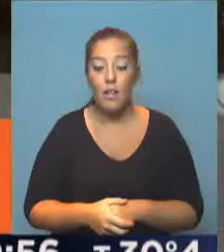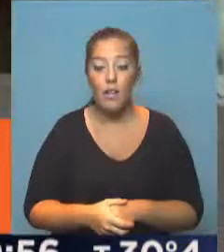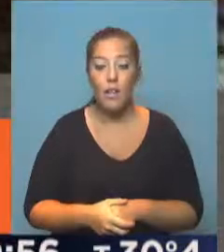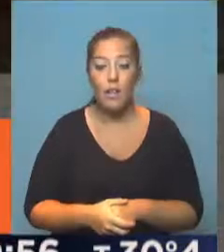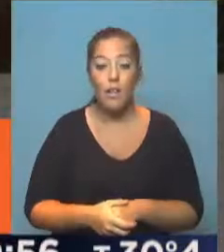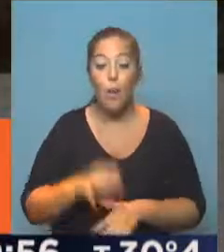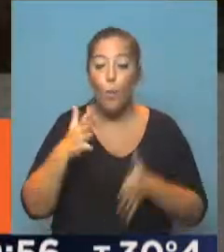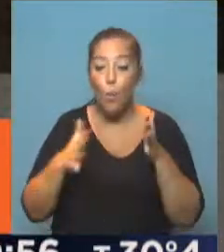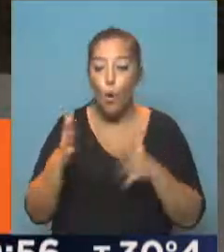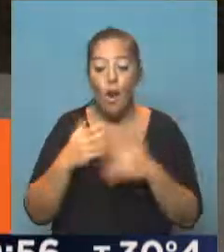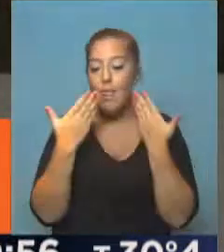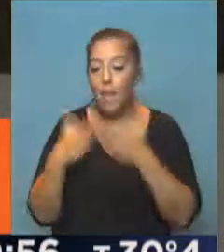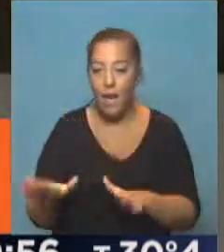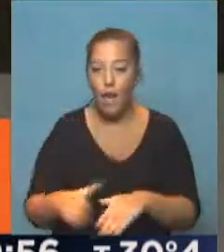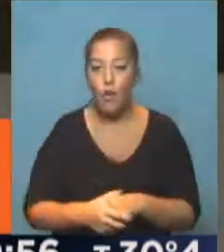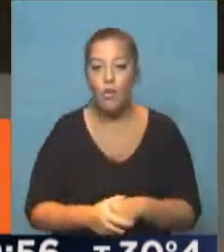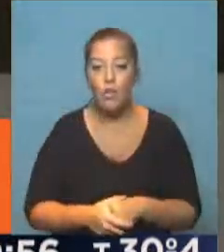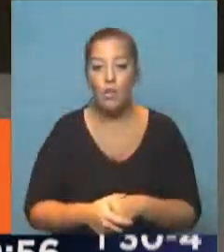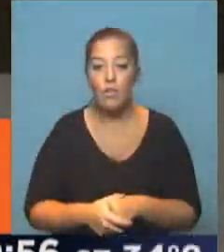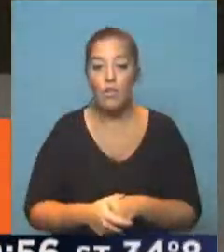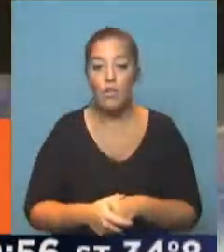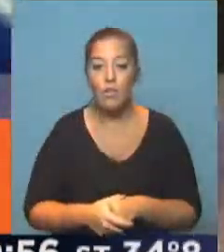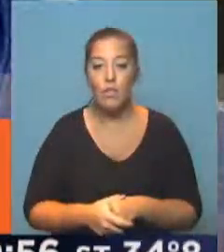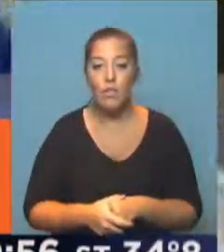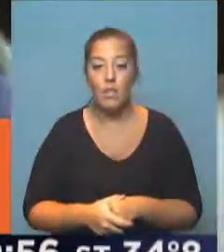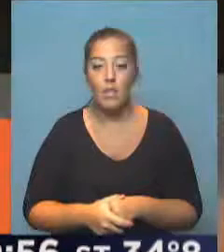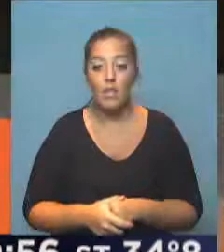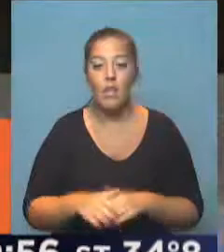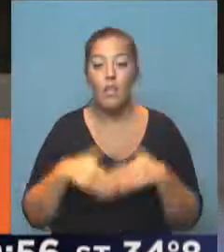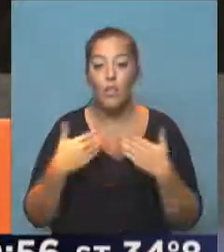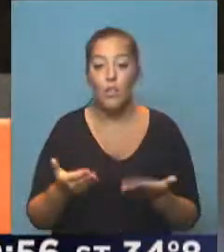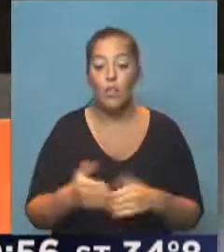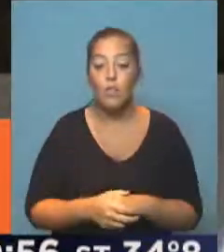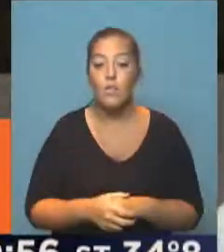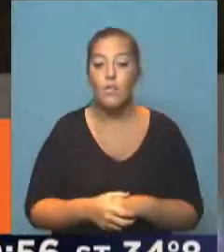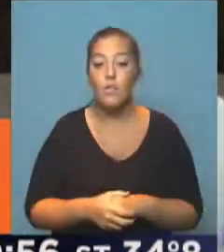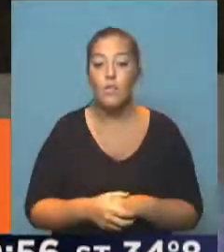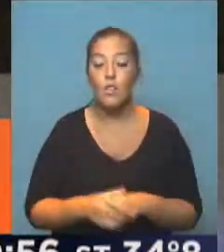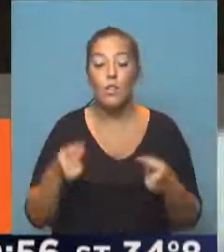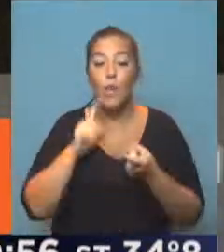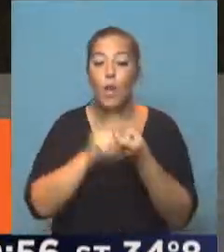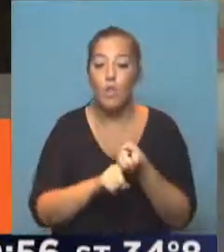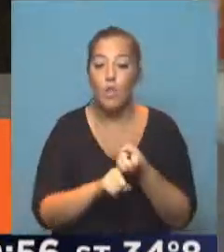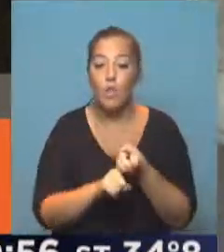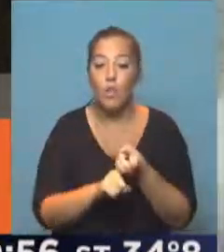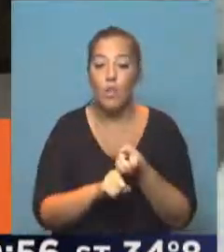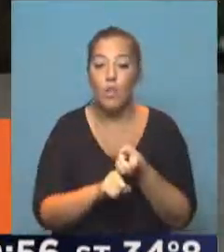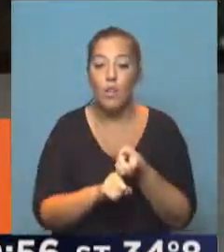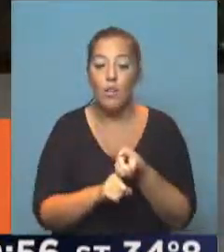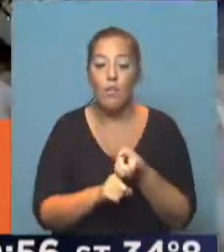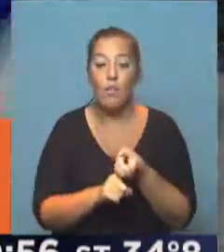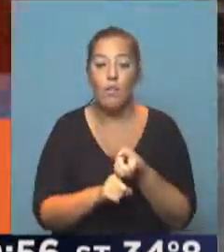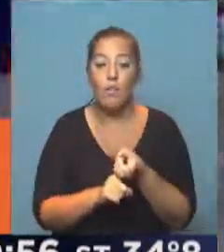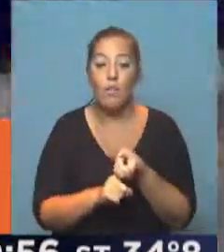dejaron las murgas. Callaron a las murgas, entonces dejaron los enemigos del casorio, dejaron de existir